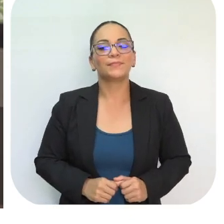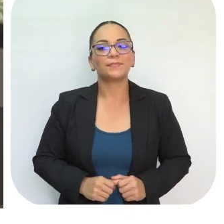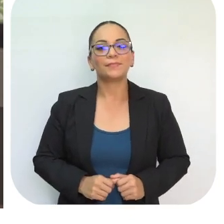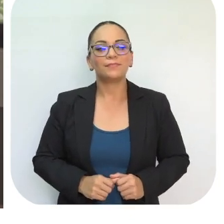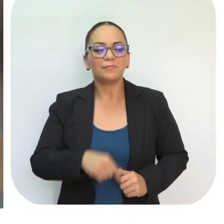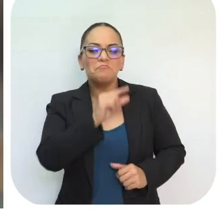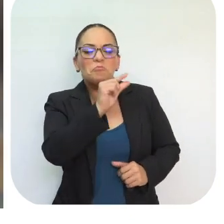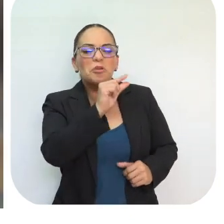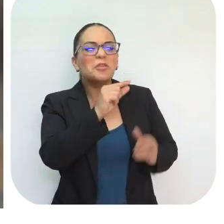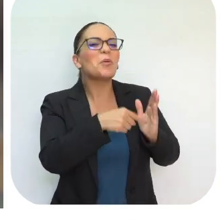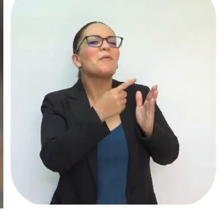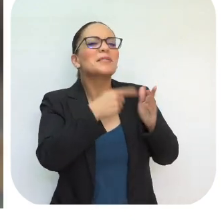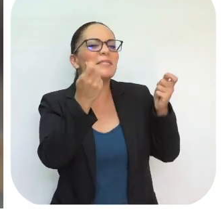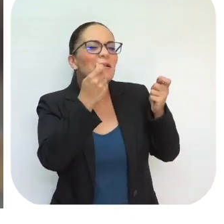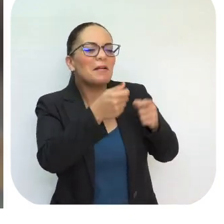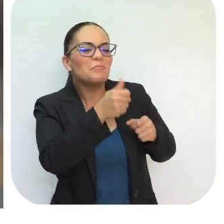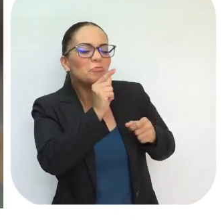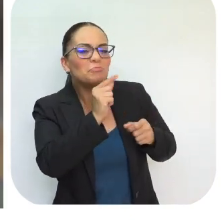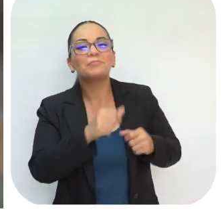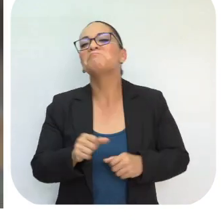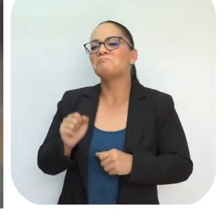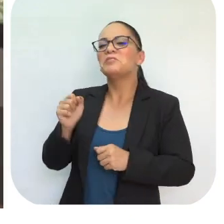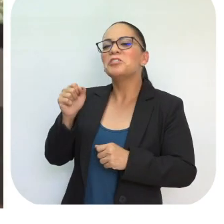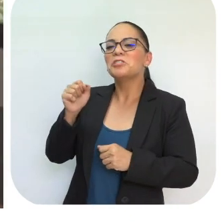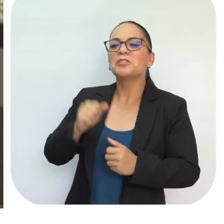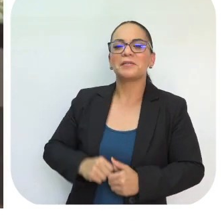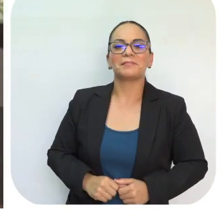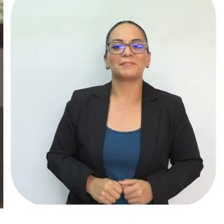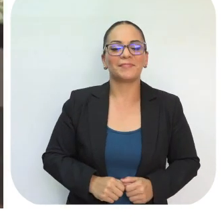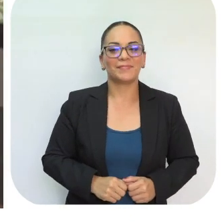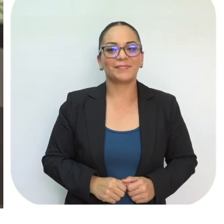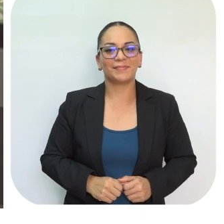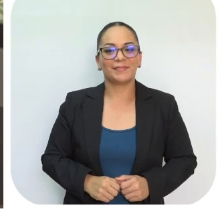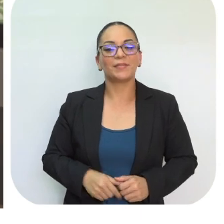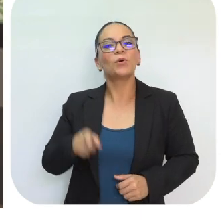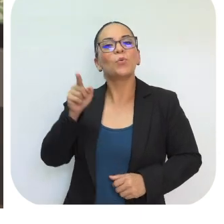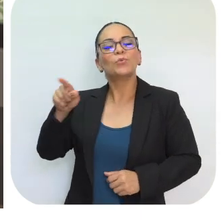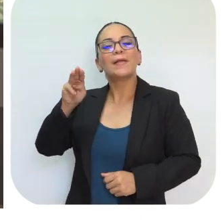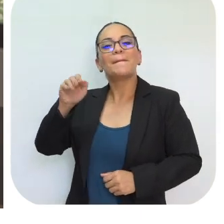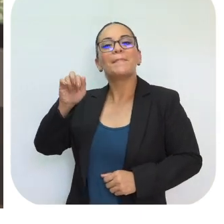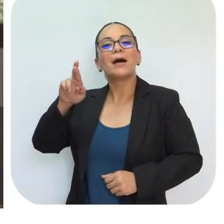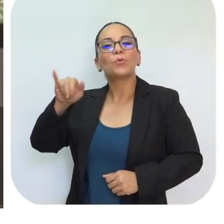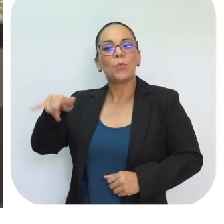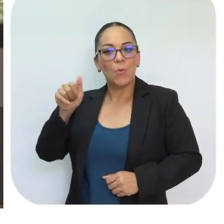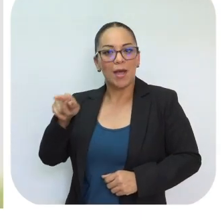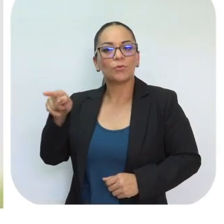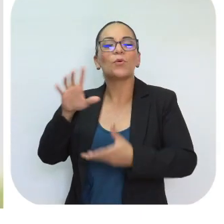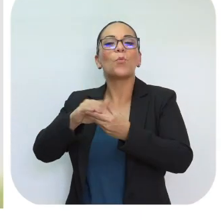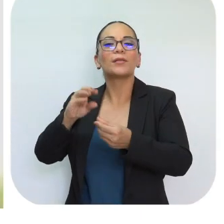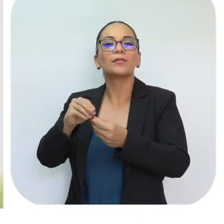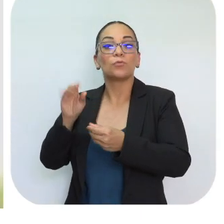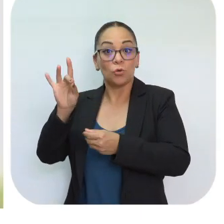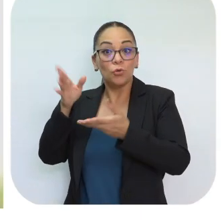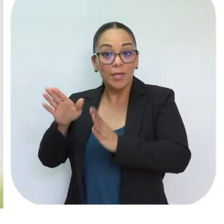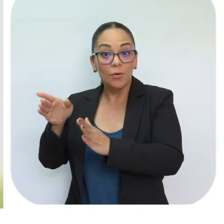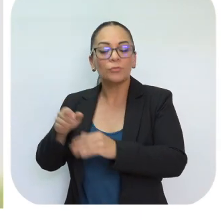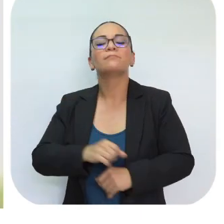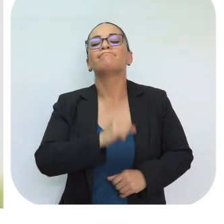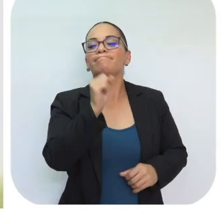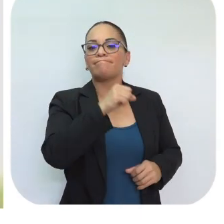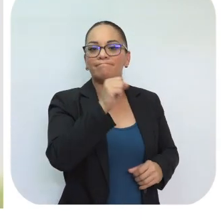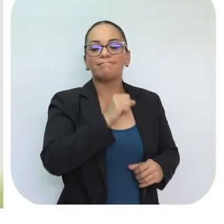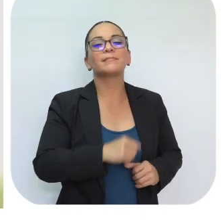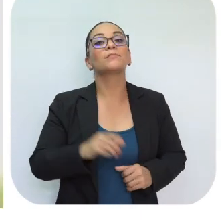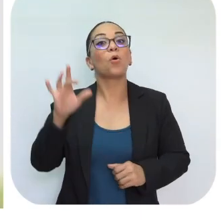apenas un poquito, para celebrar. Bueno. ¿Y usted, doña Maruga, cuéntenos? 8 hijos. Sí.